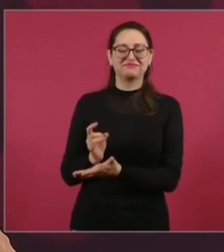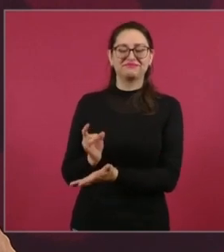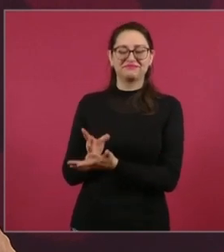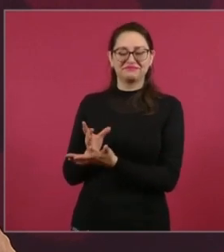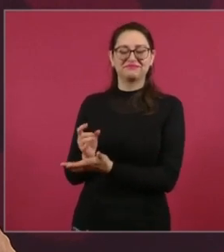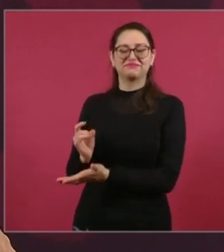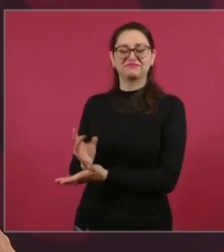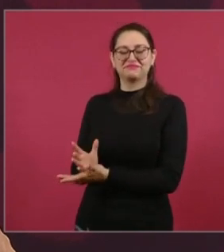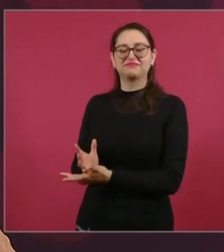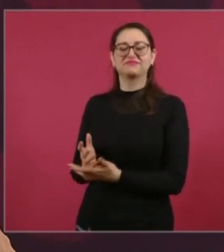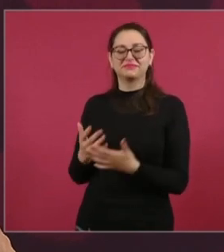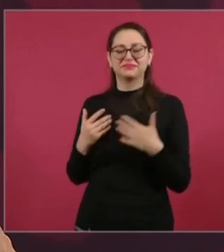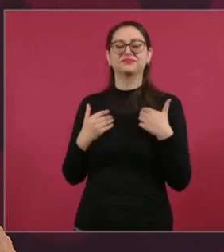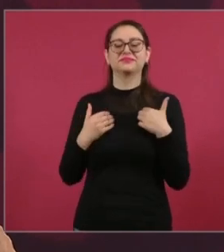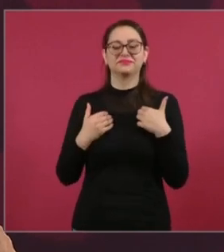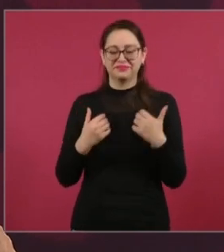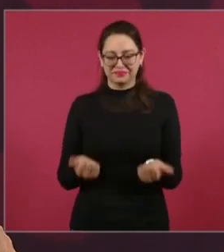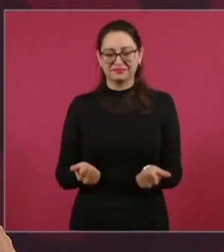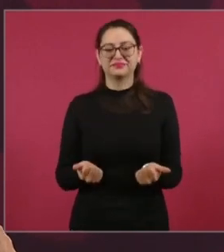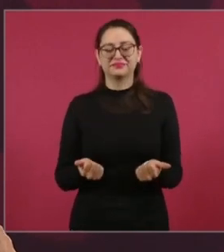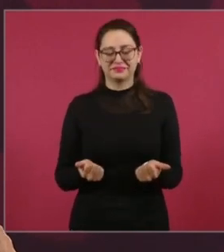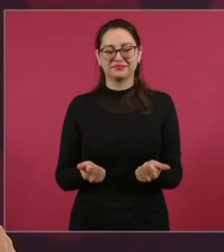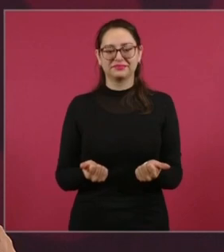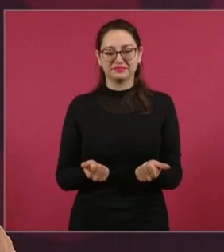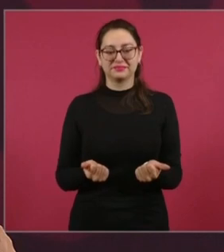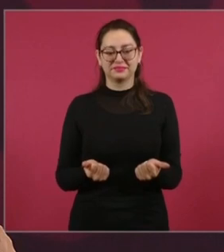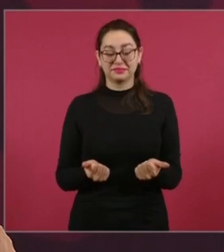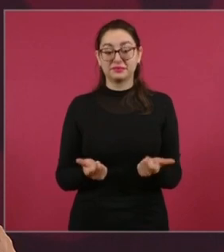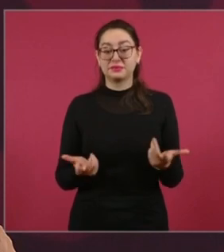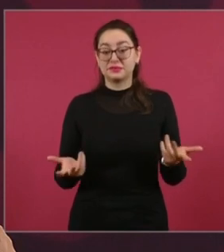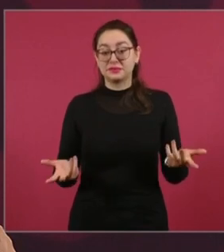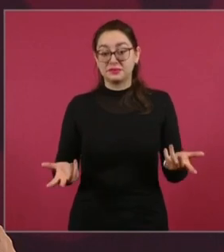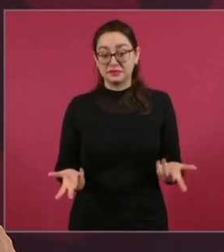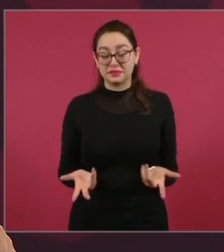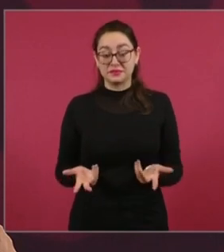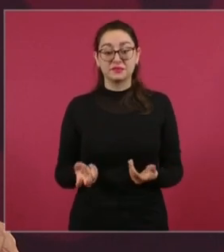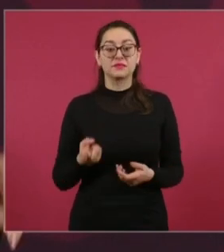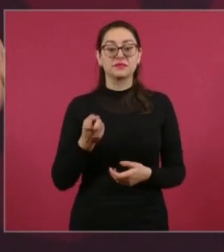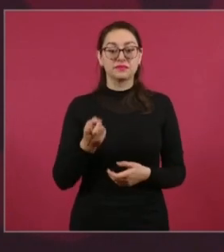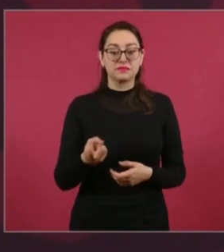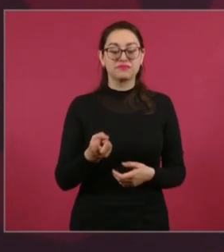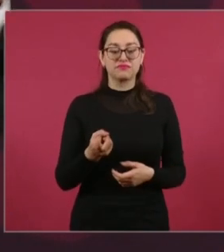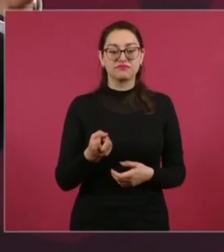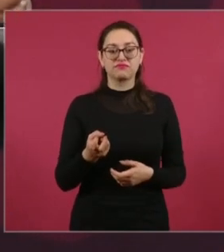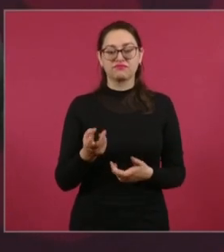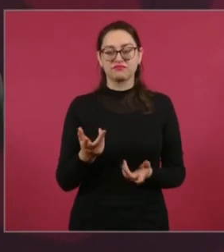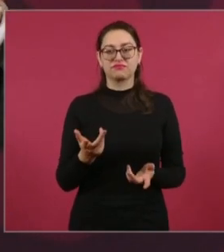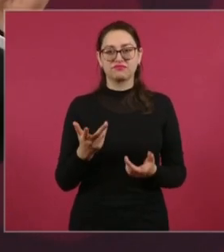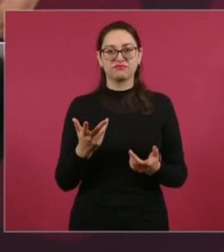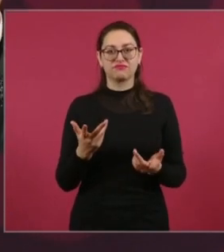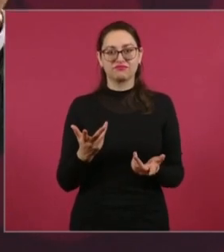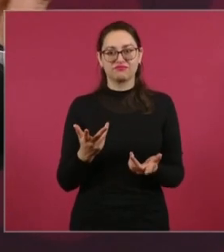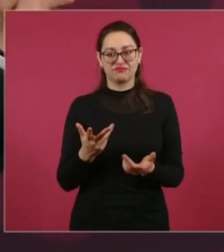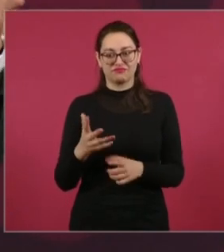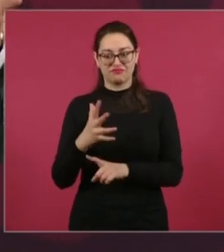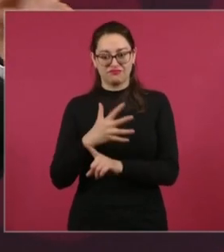la lucha entre dos proyectos